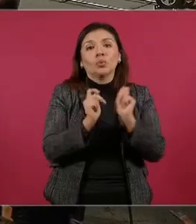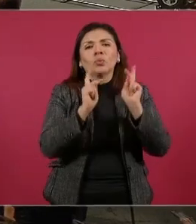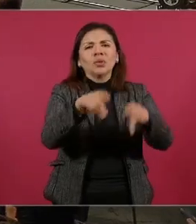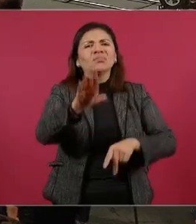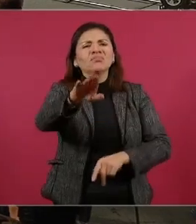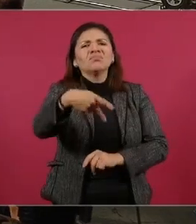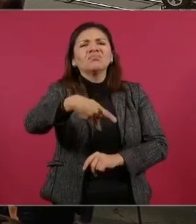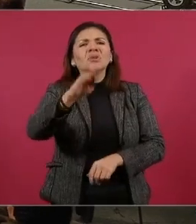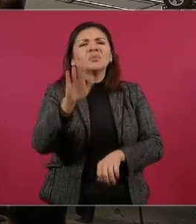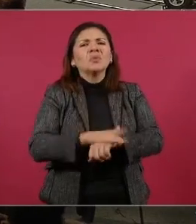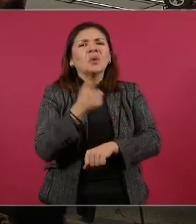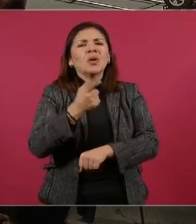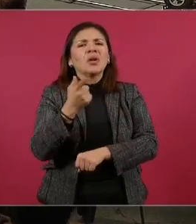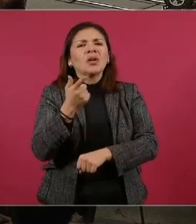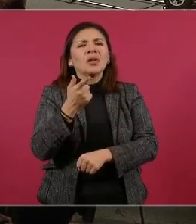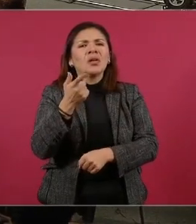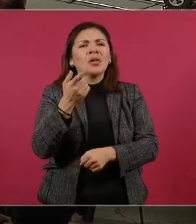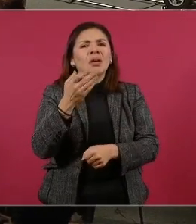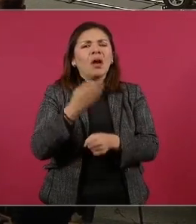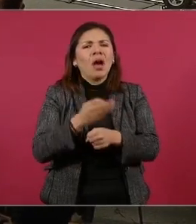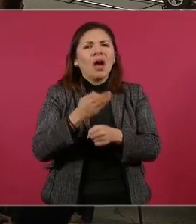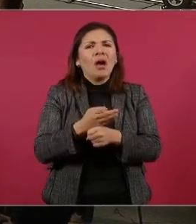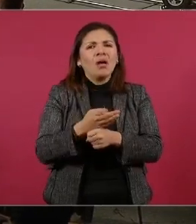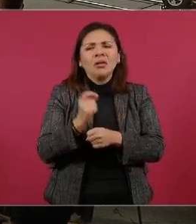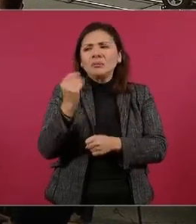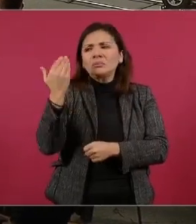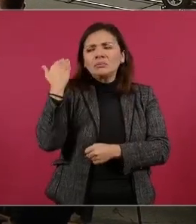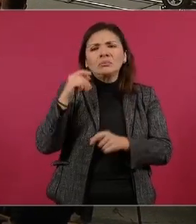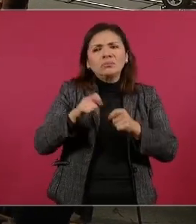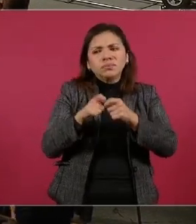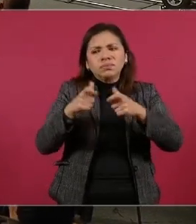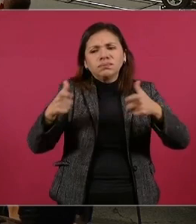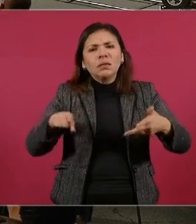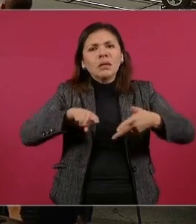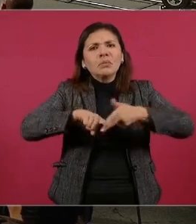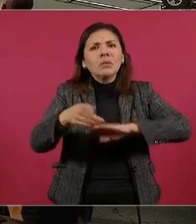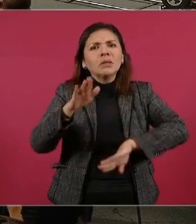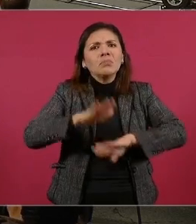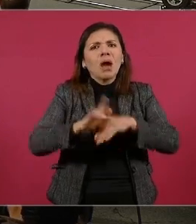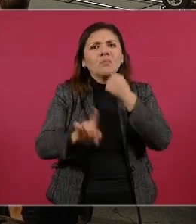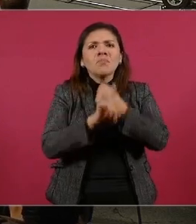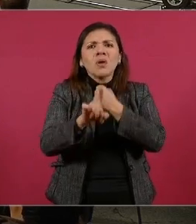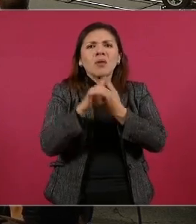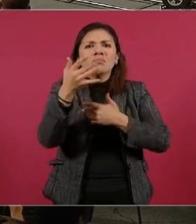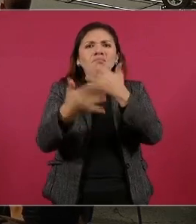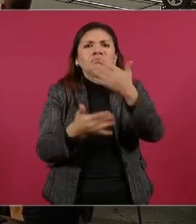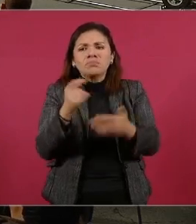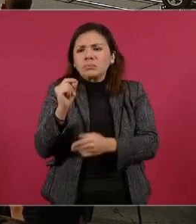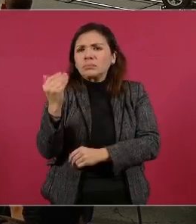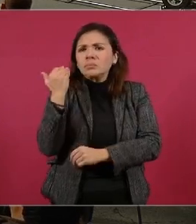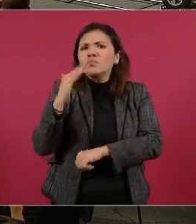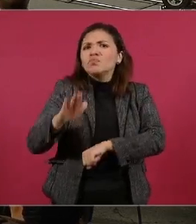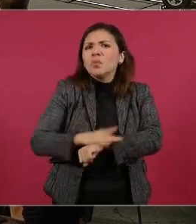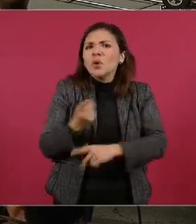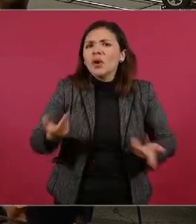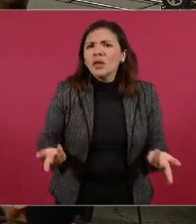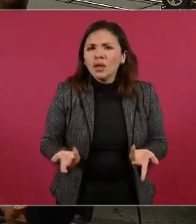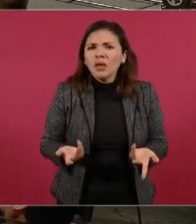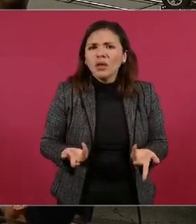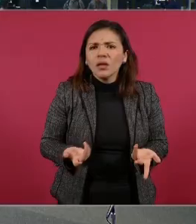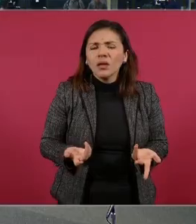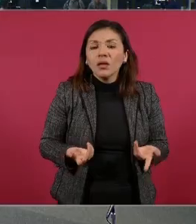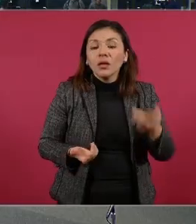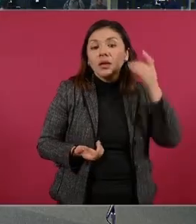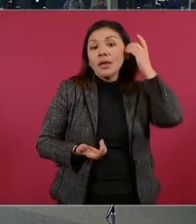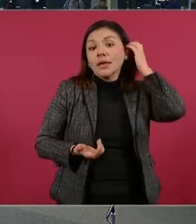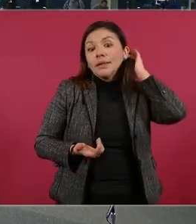sexenio presidente Hace unos cuantos años que se empezó a incrementar ahí en Chiapas Por qué en este sexenio hace poco sí pues